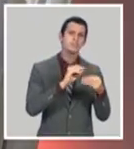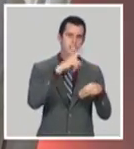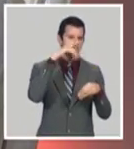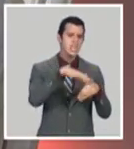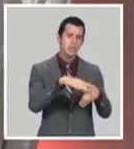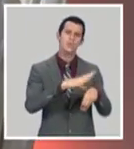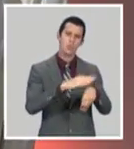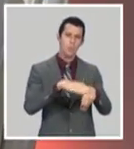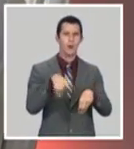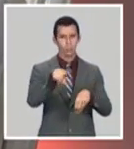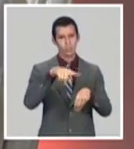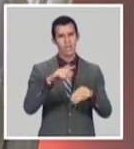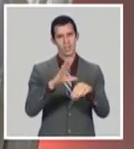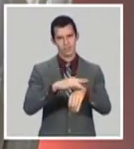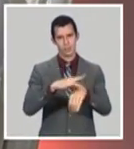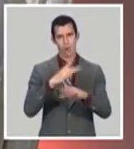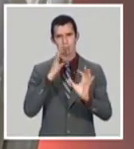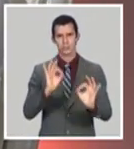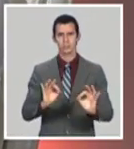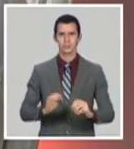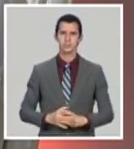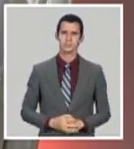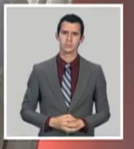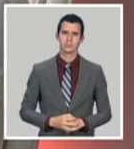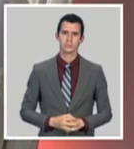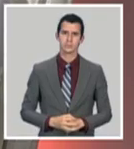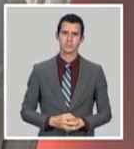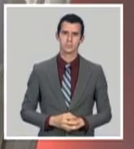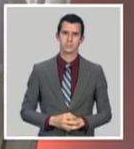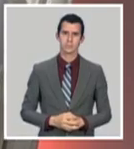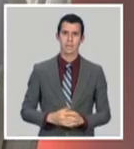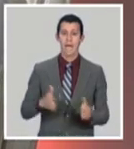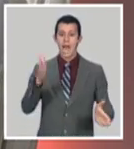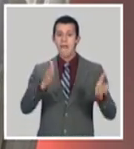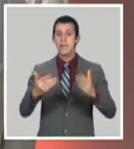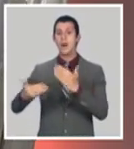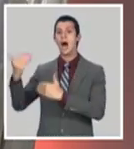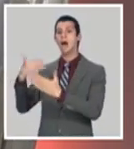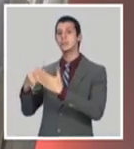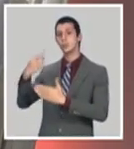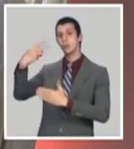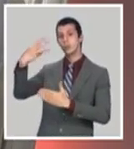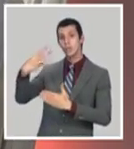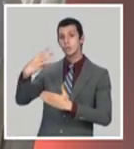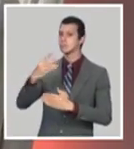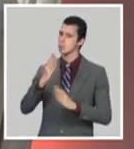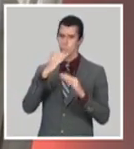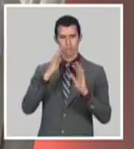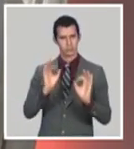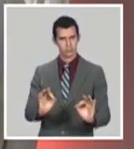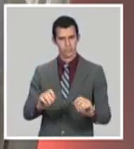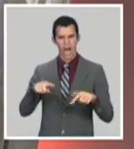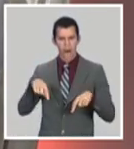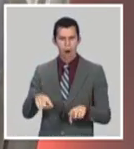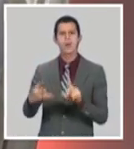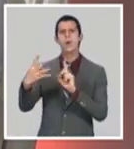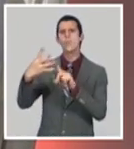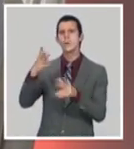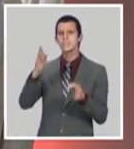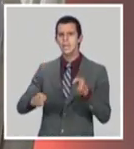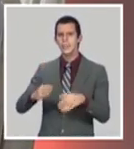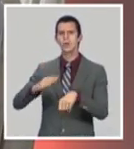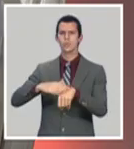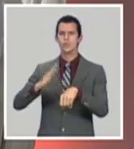enfermado. Y eso no se estaba comportando así. Es decir, que hoy la familia se nos está complicando dentro de la casa. Es decir, cuando alguien